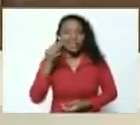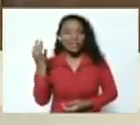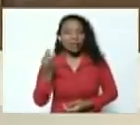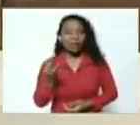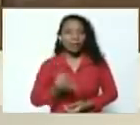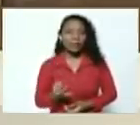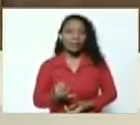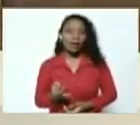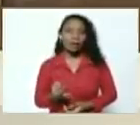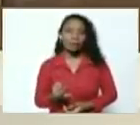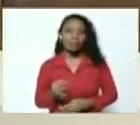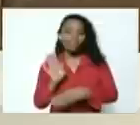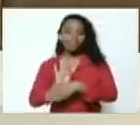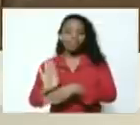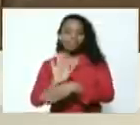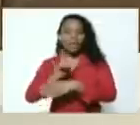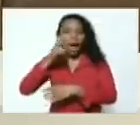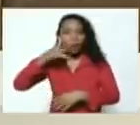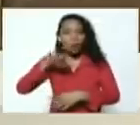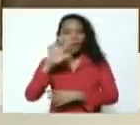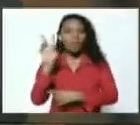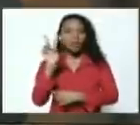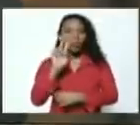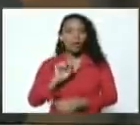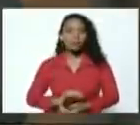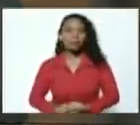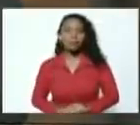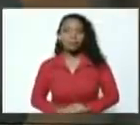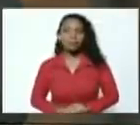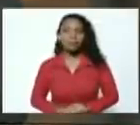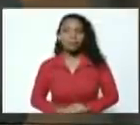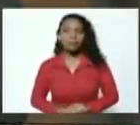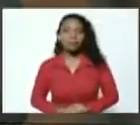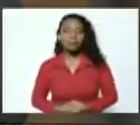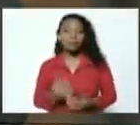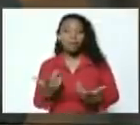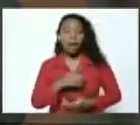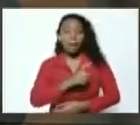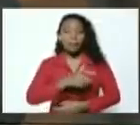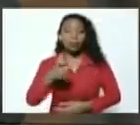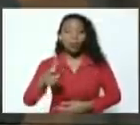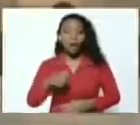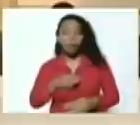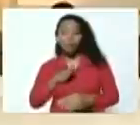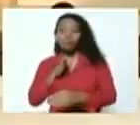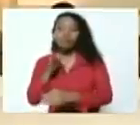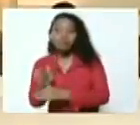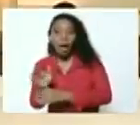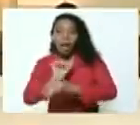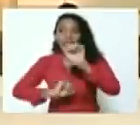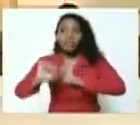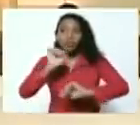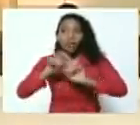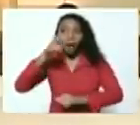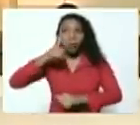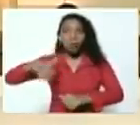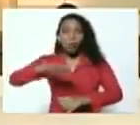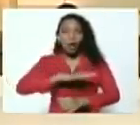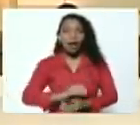Verdaderamente, protejan al pueblo de Venezuela. Que la gente al acudir a la Defensoría del